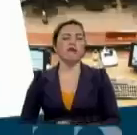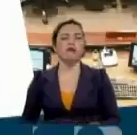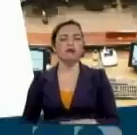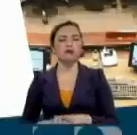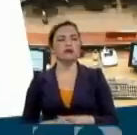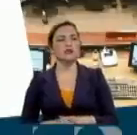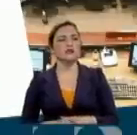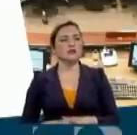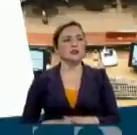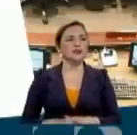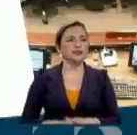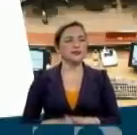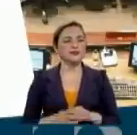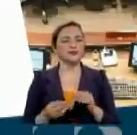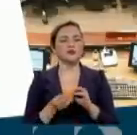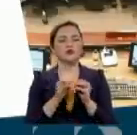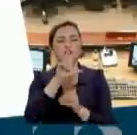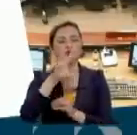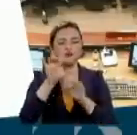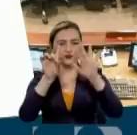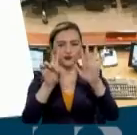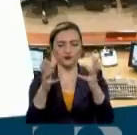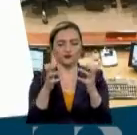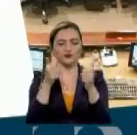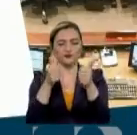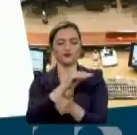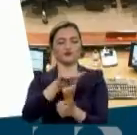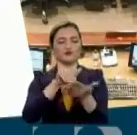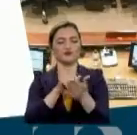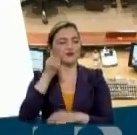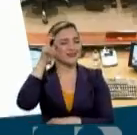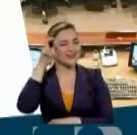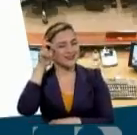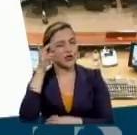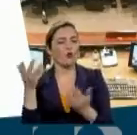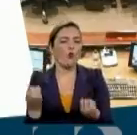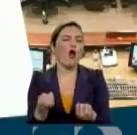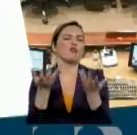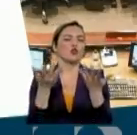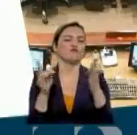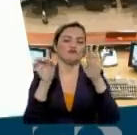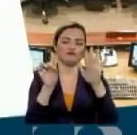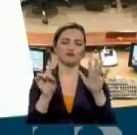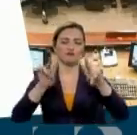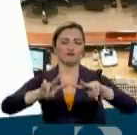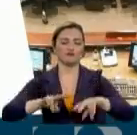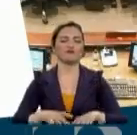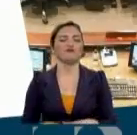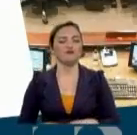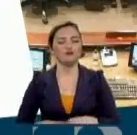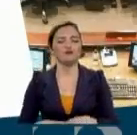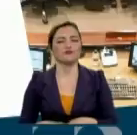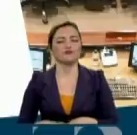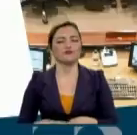protegido. Mientras que de Alianza País solo 6 buscan la reelección. El Movimiento Creo también apuesta por la reelección de 6 de los